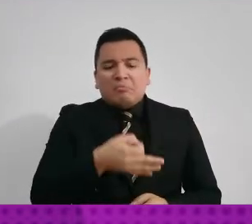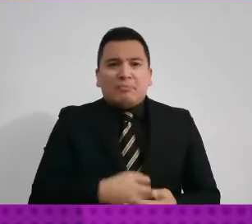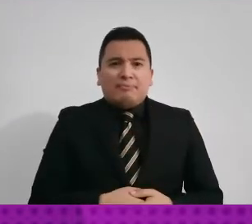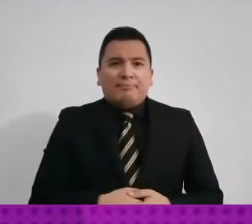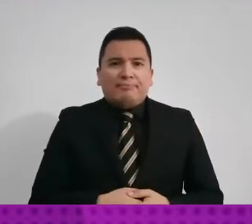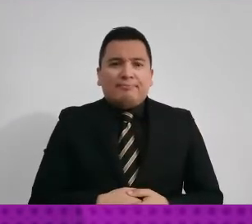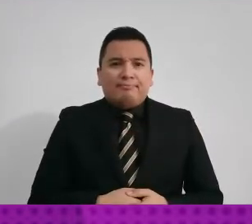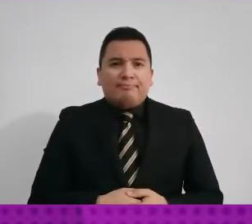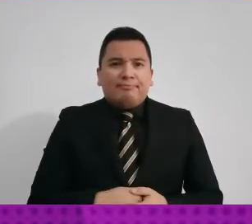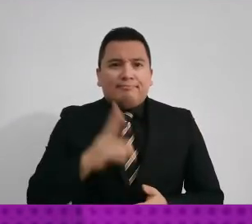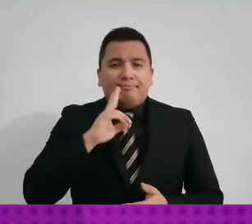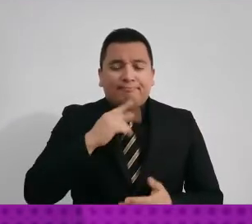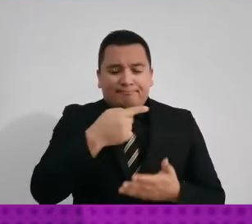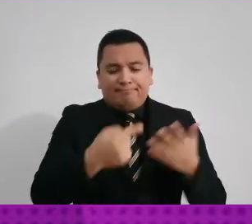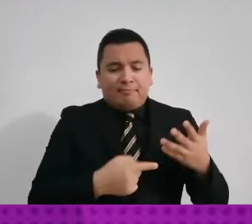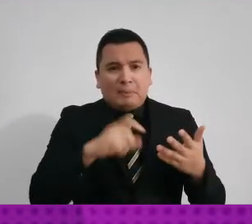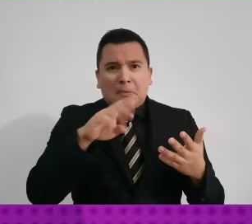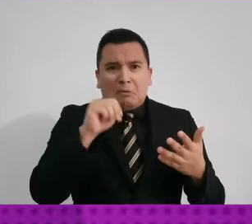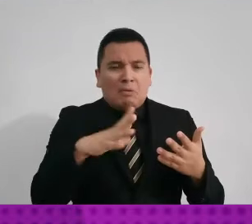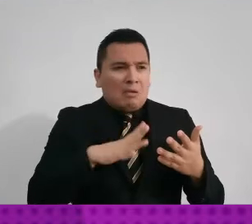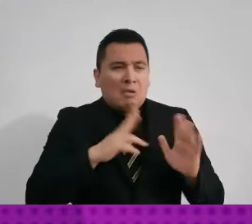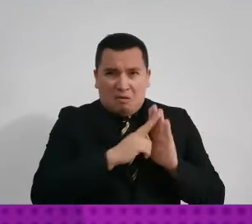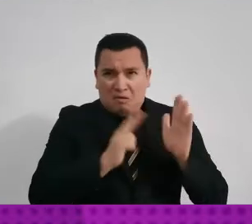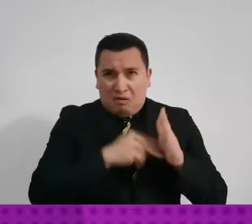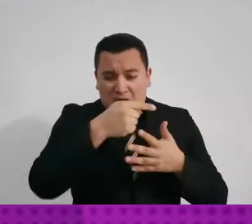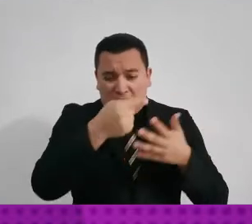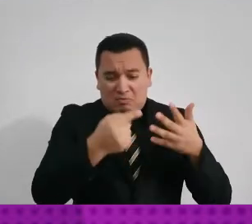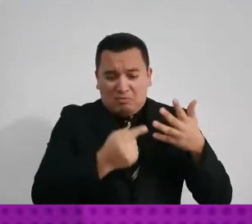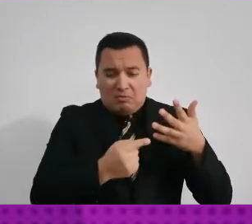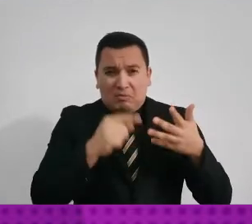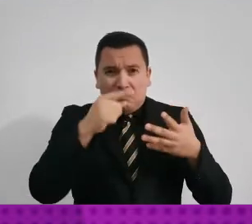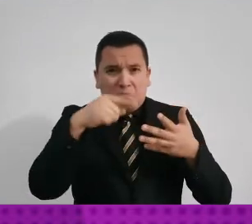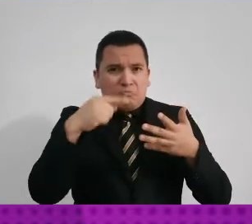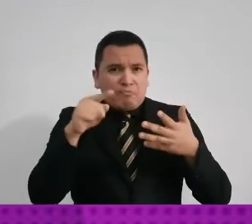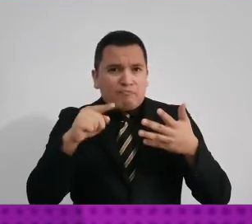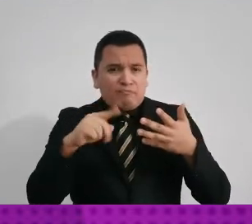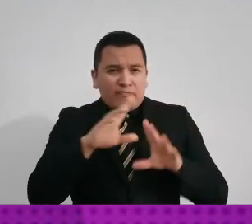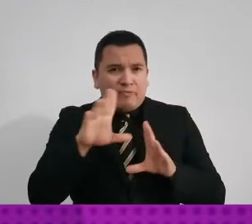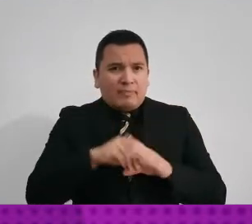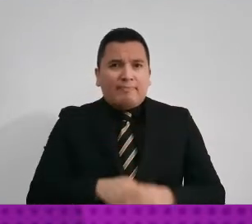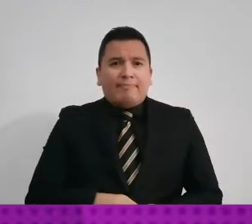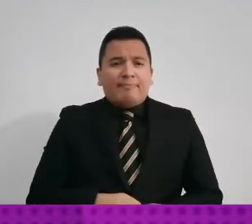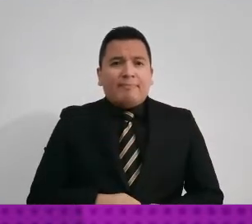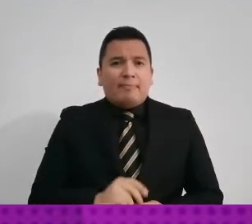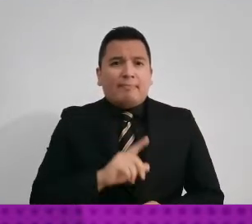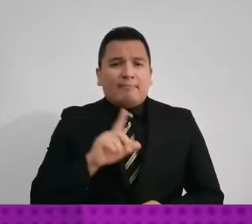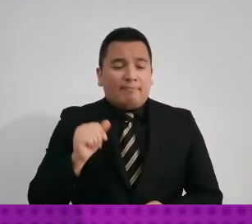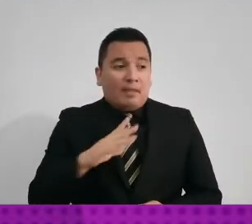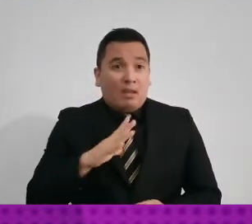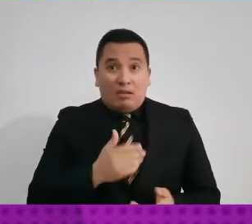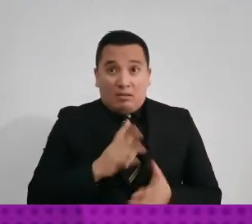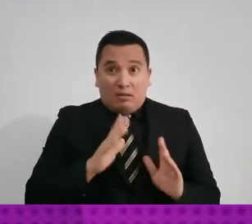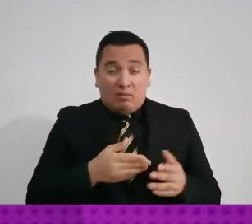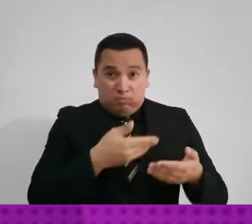procedentes, es decir, cuál de esas 29 cumplieron con todos los requisitos que establece la ley. Una vez que